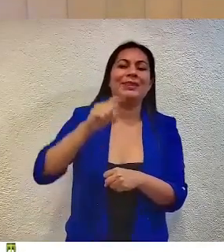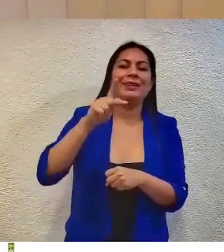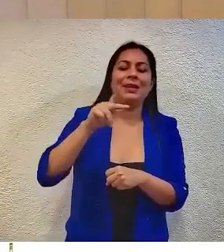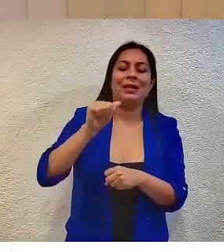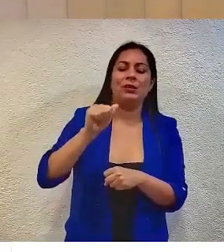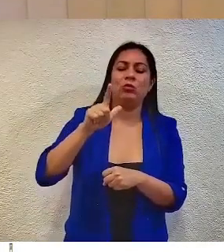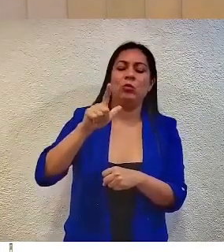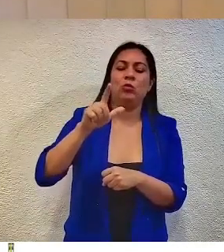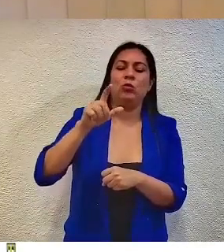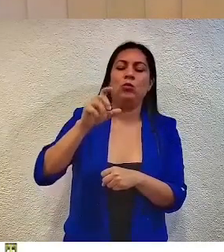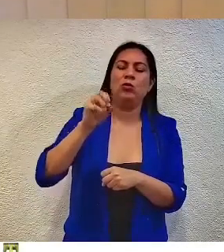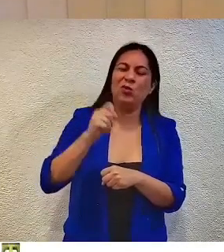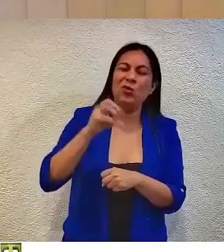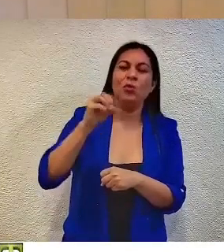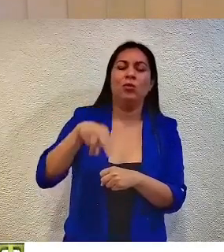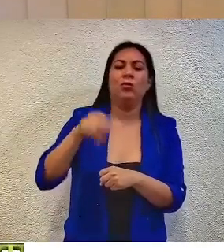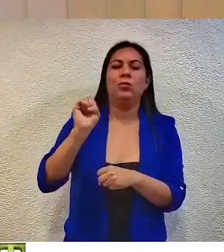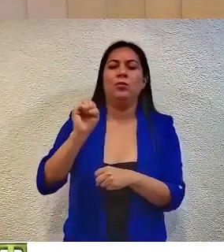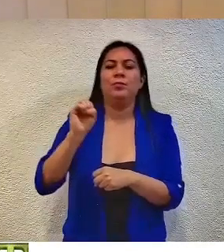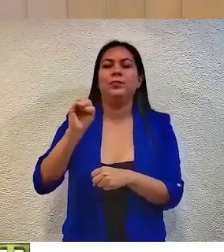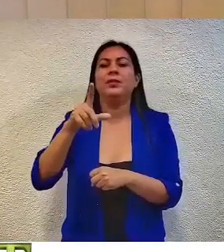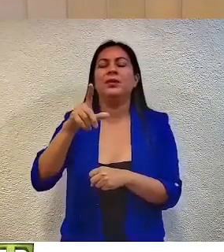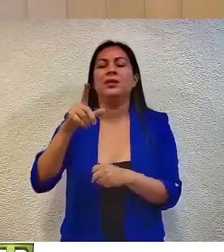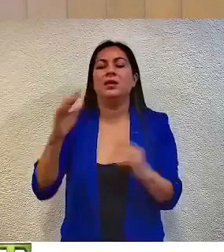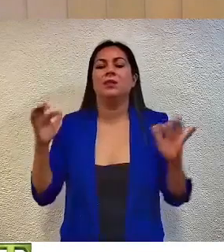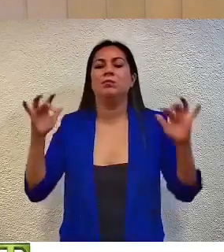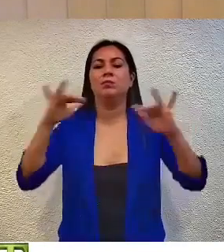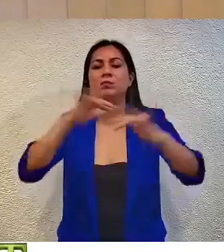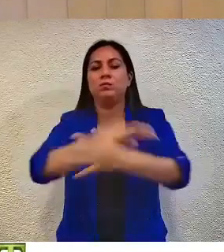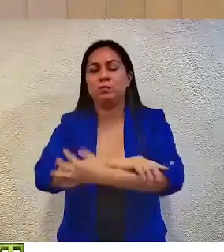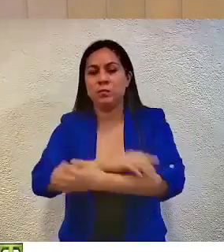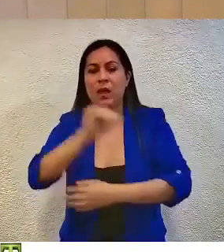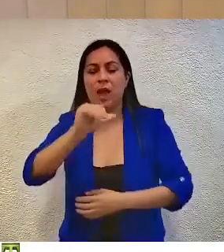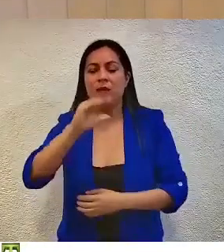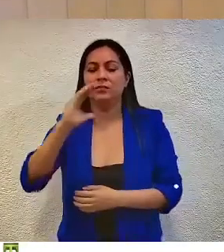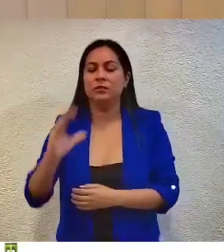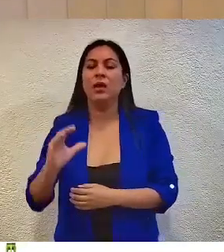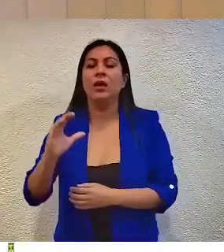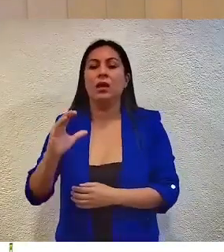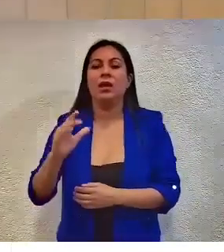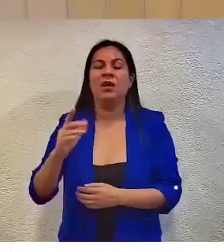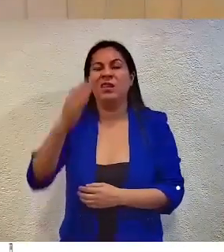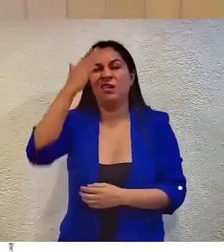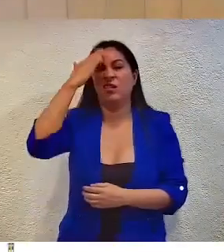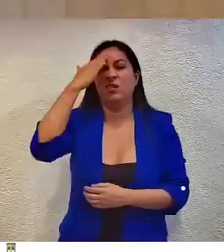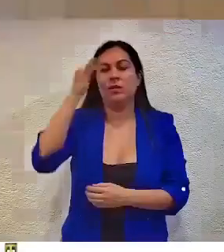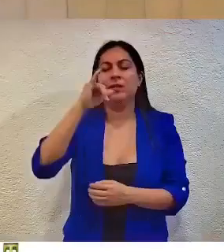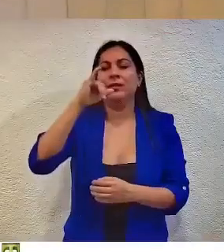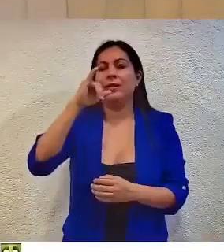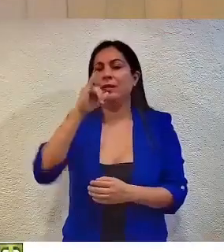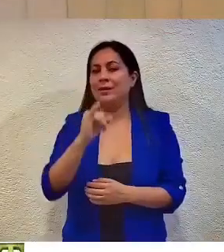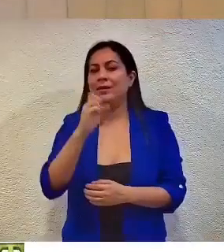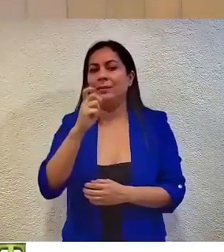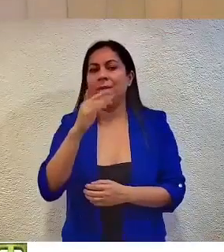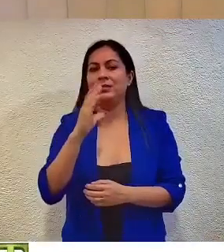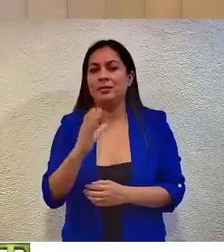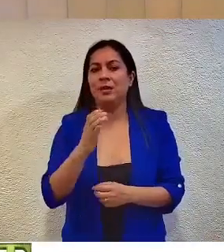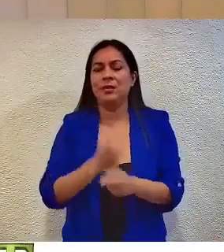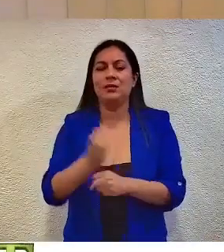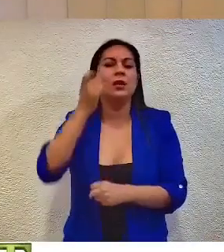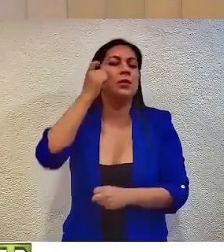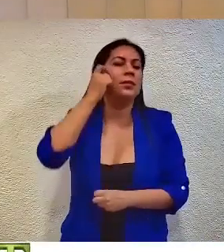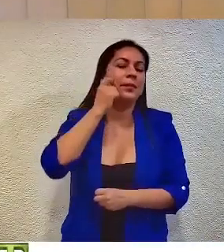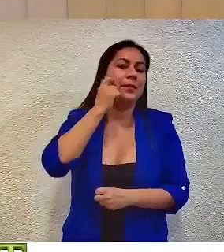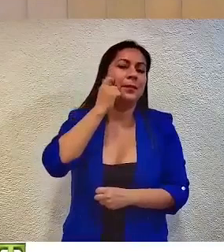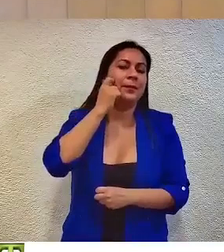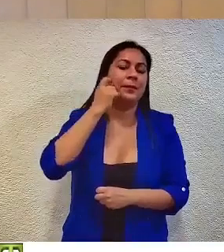asunto, la parte actual, Ciudadanos por constituirse en Encuentro Solidario Guerrero AC, la autoridad responsable, el Instituto Electoral y de Participación Ciudadana del Estado